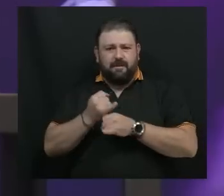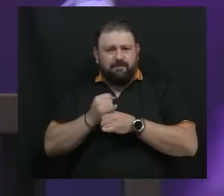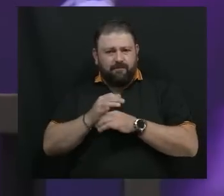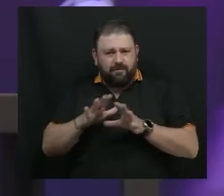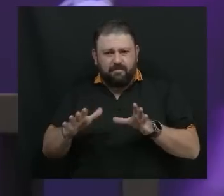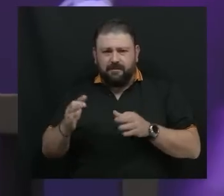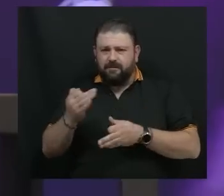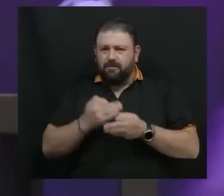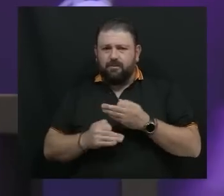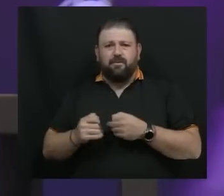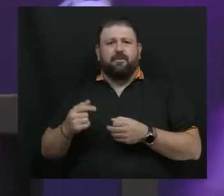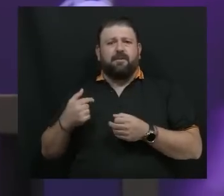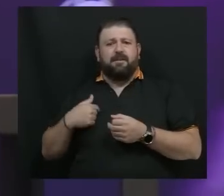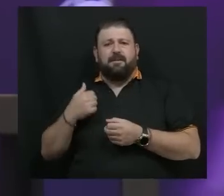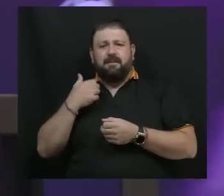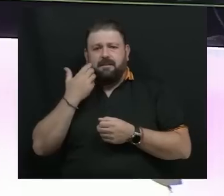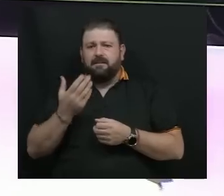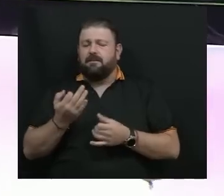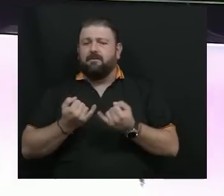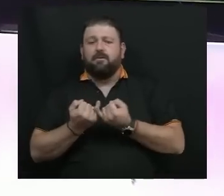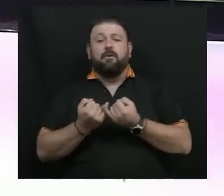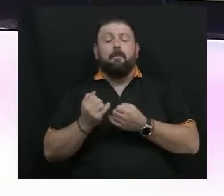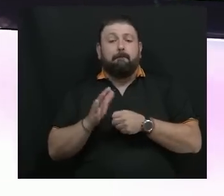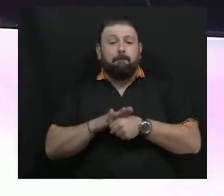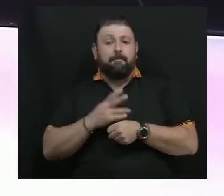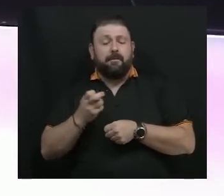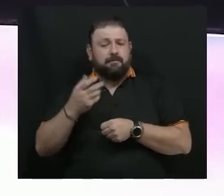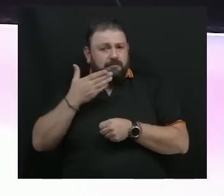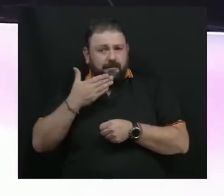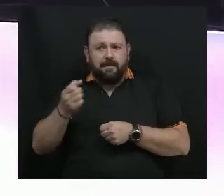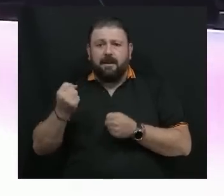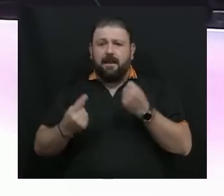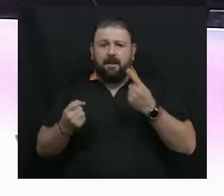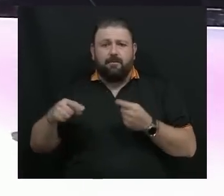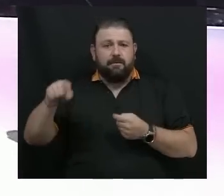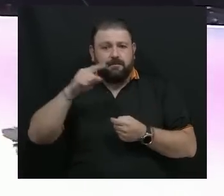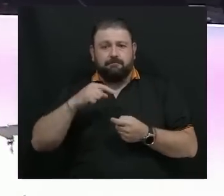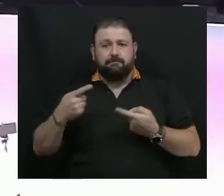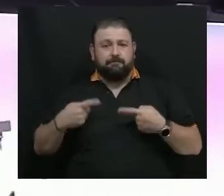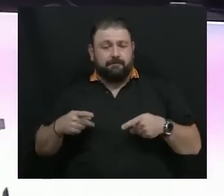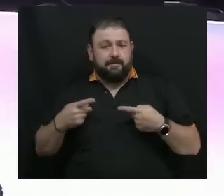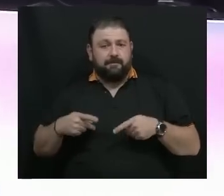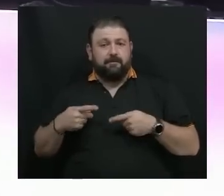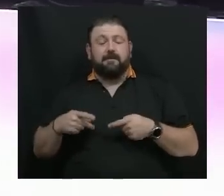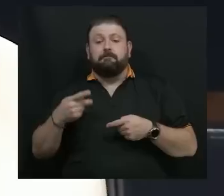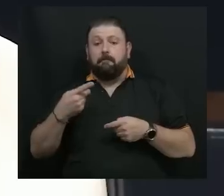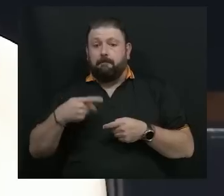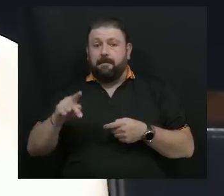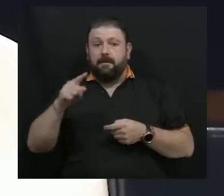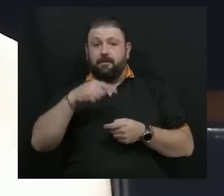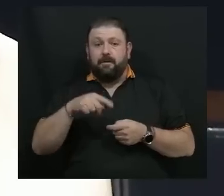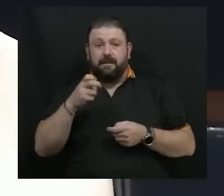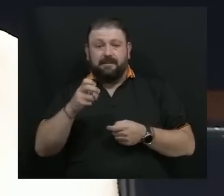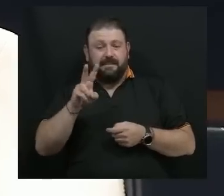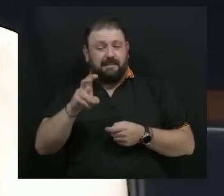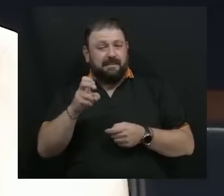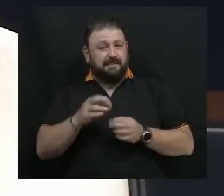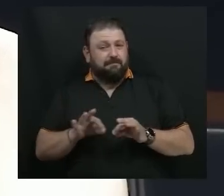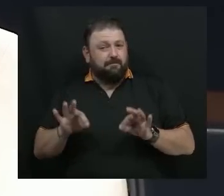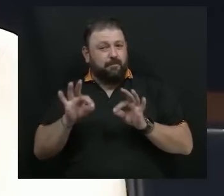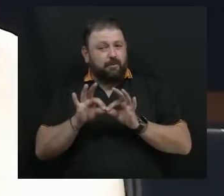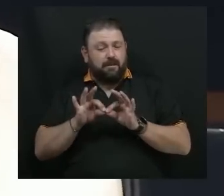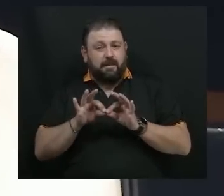come así, que no comas asá, que ayuna, que no sé qué. Está bien, hoy tenemos mayor conocimiento que antes no teníamos. Pero algo sí es muy importante,